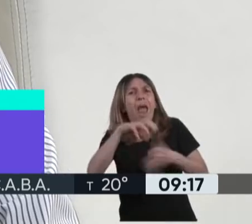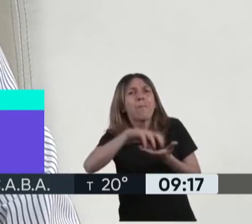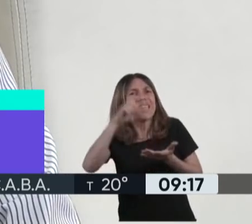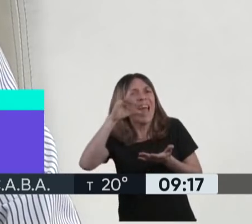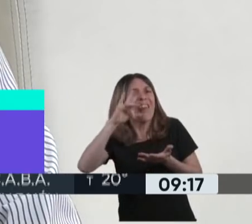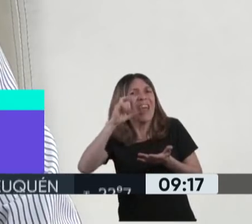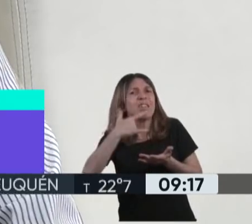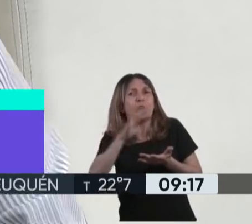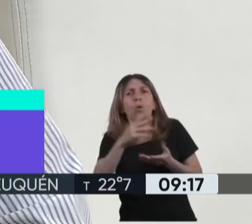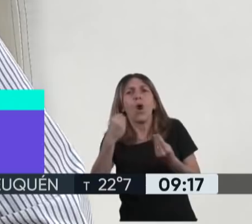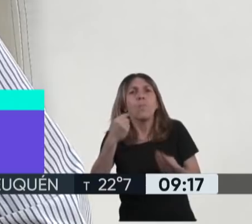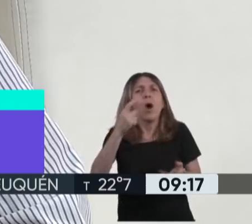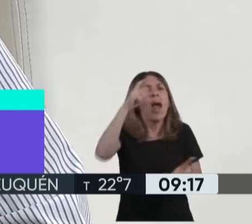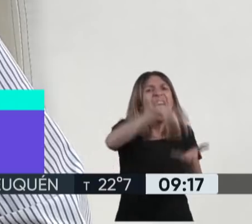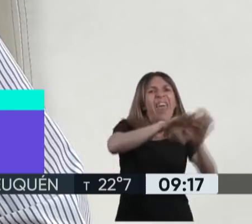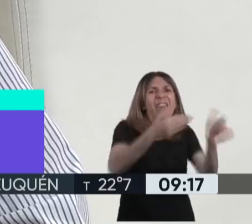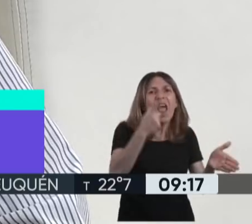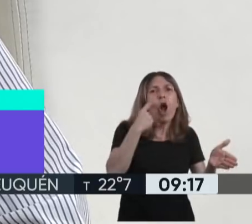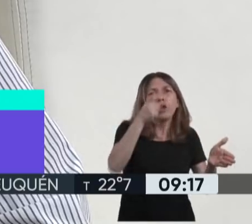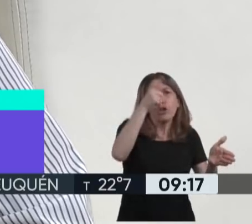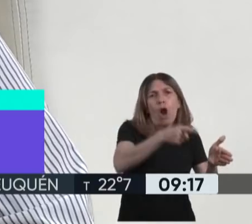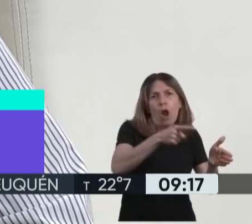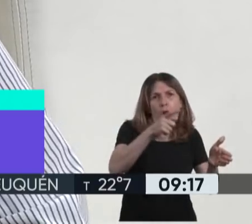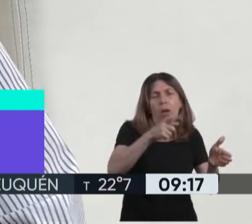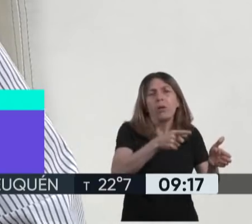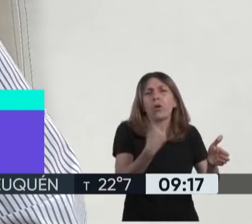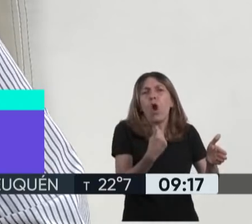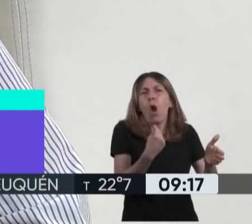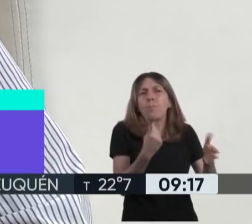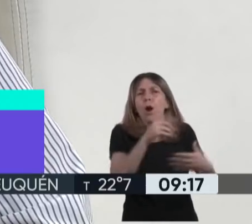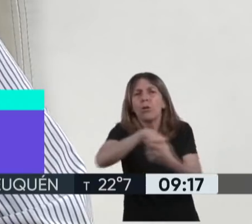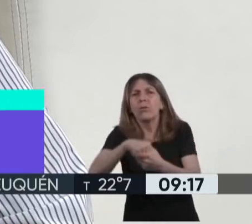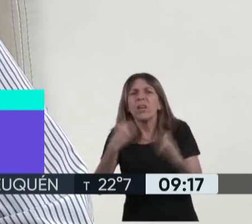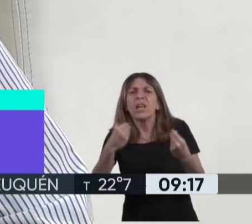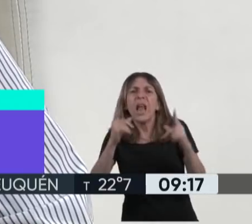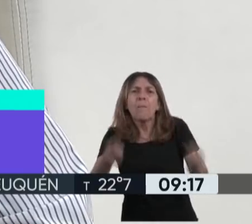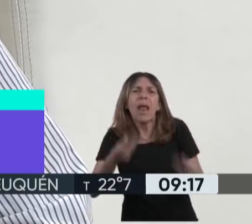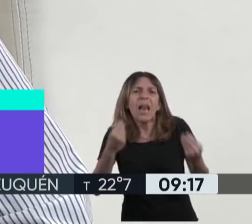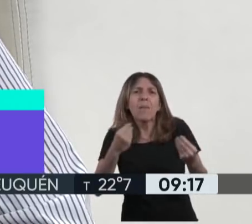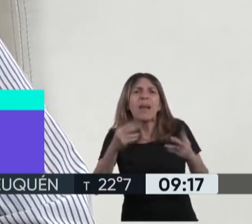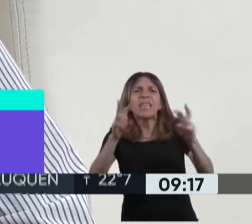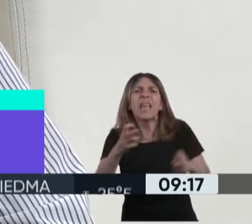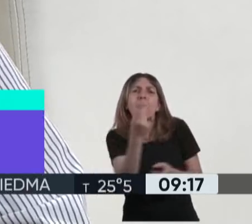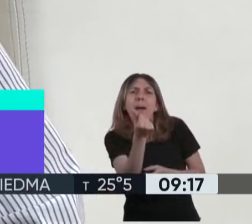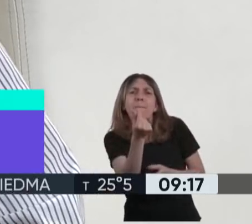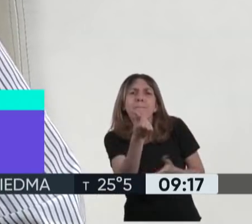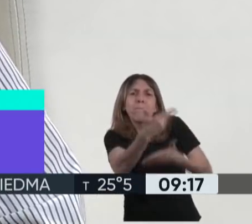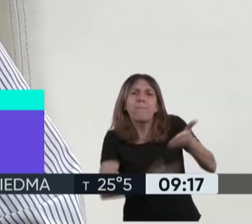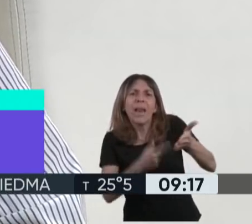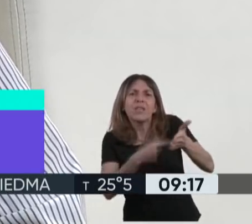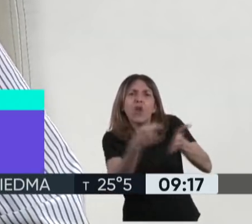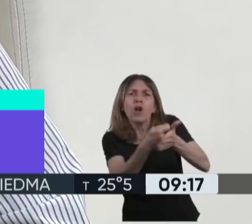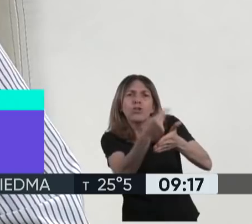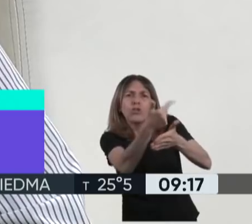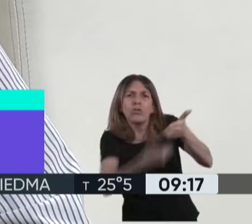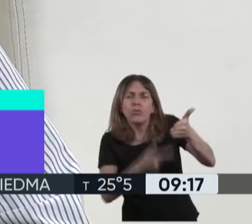sentido? Y por otro lado, la respuesta a lo que están planteando las distribuidoras. ¿Qué va a pasar en términos de tarifas? Y te agrego, y